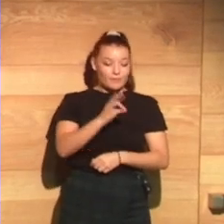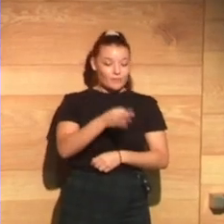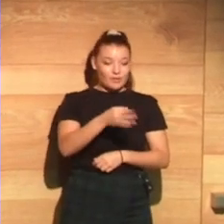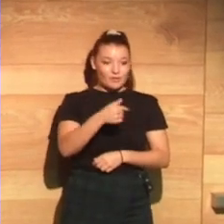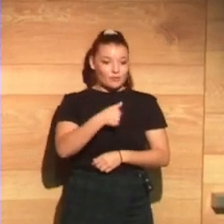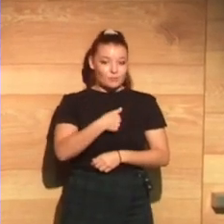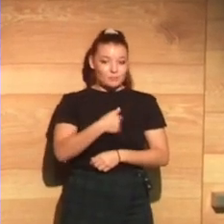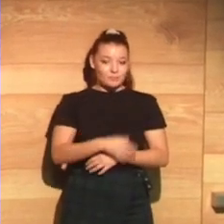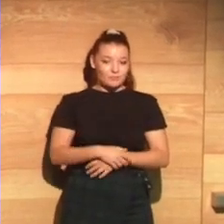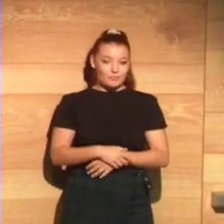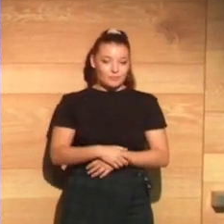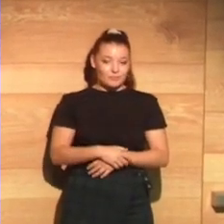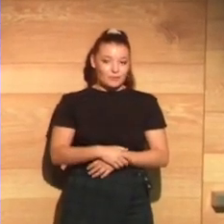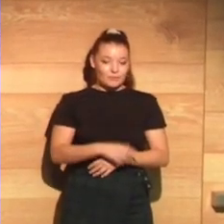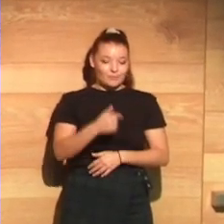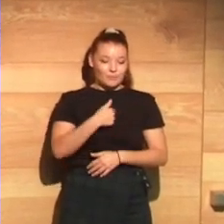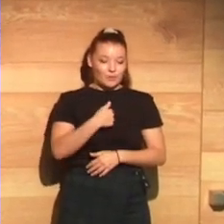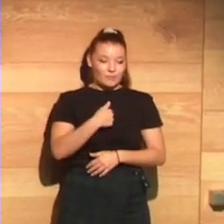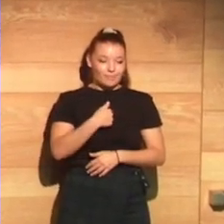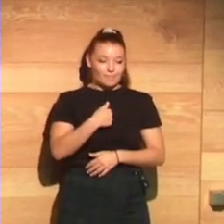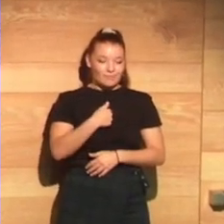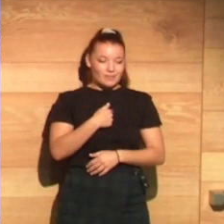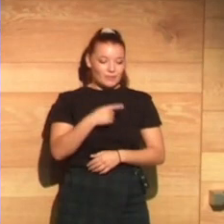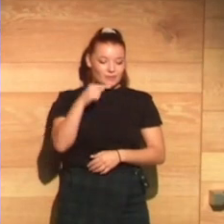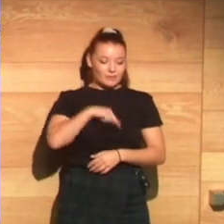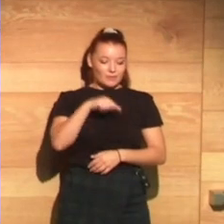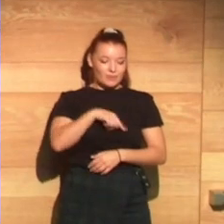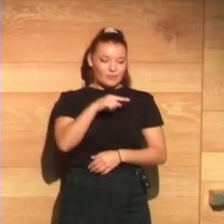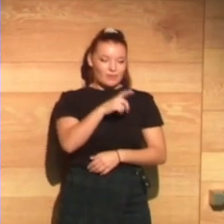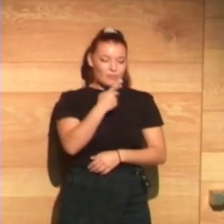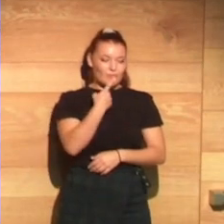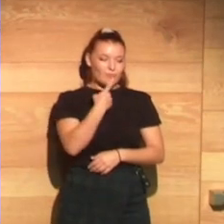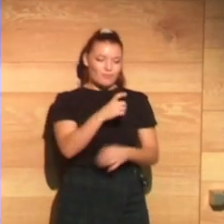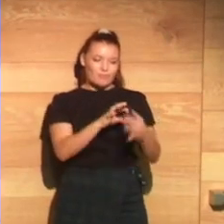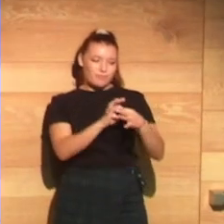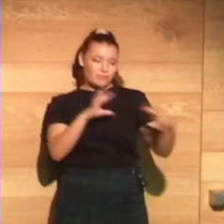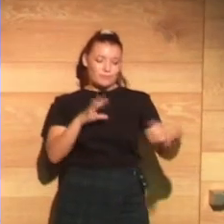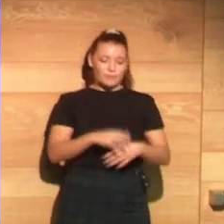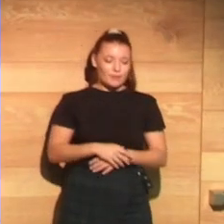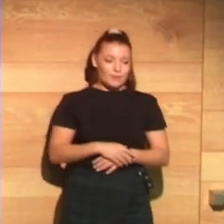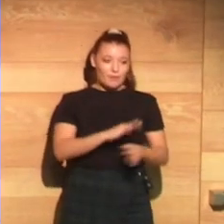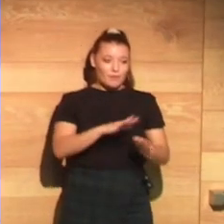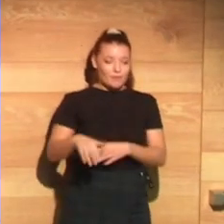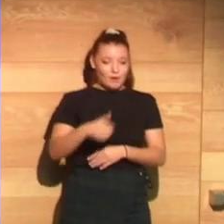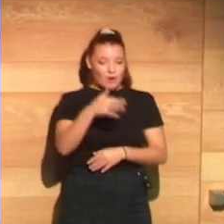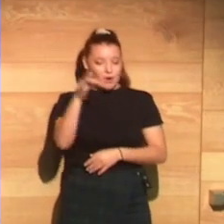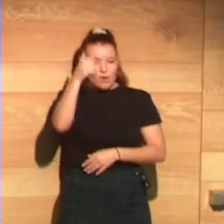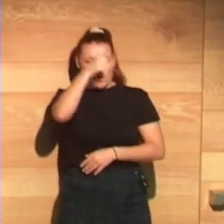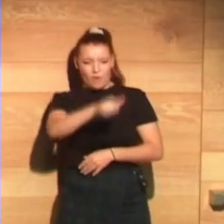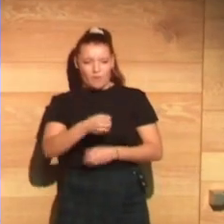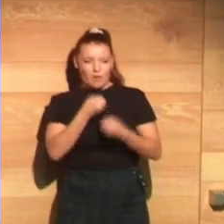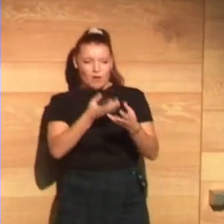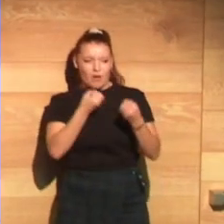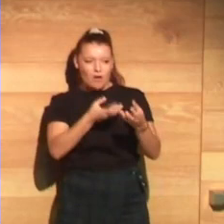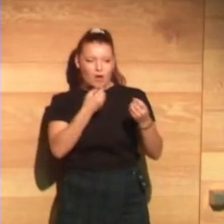Y después de dejarlo fino... Pero es que es verdad que no soy nada... me cuesta mucho trabajo distanciarme